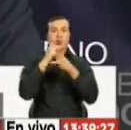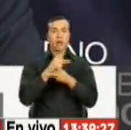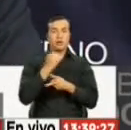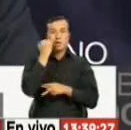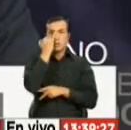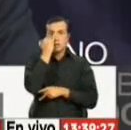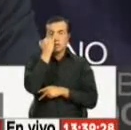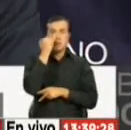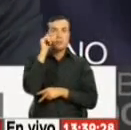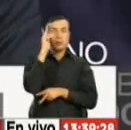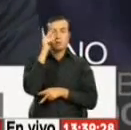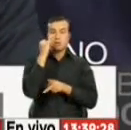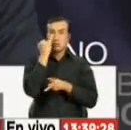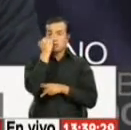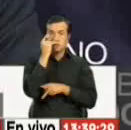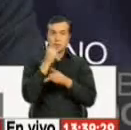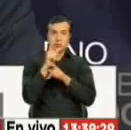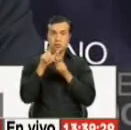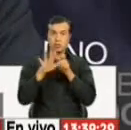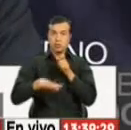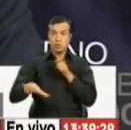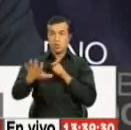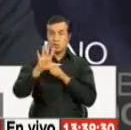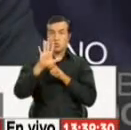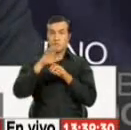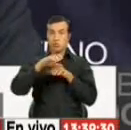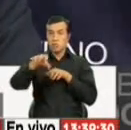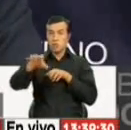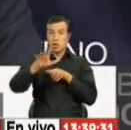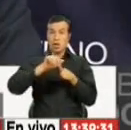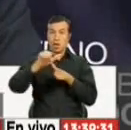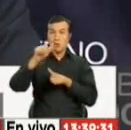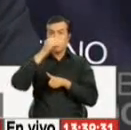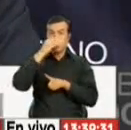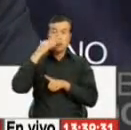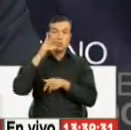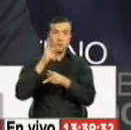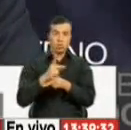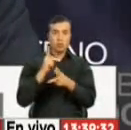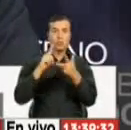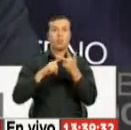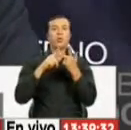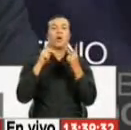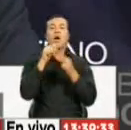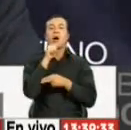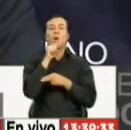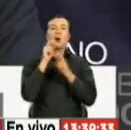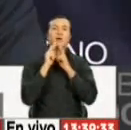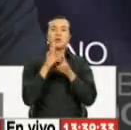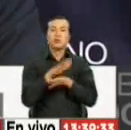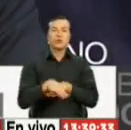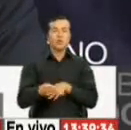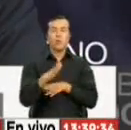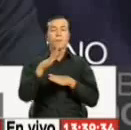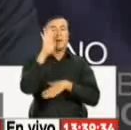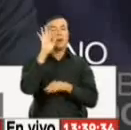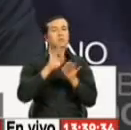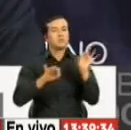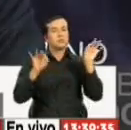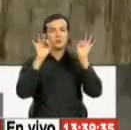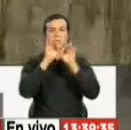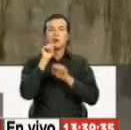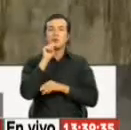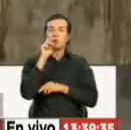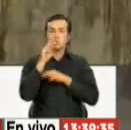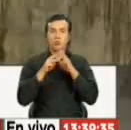indígenas principalmente aquellos que viven en aislamiento voluntario y tercero de la conservación y protección de las aguas de la cuenca más importante de agua